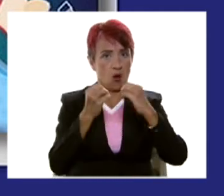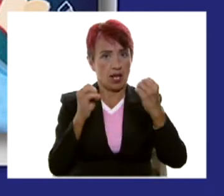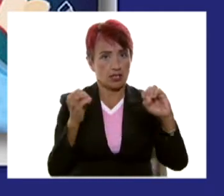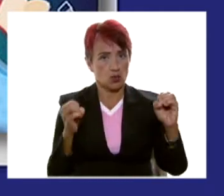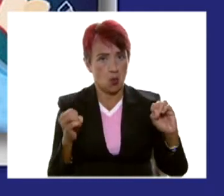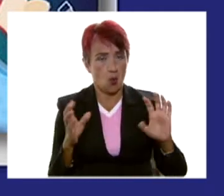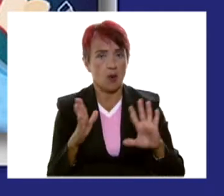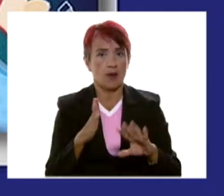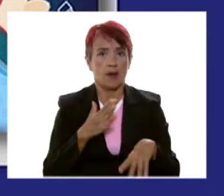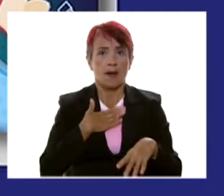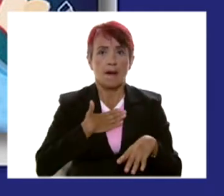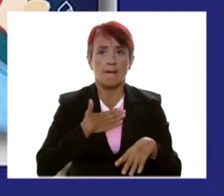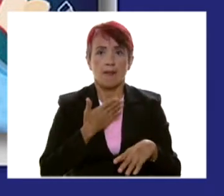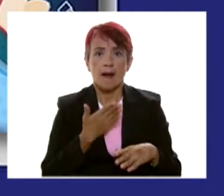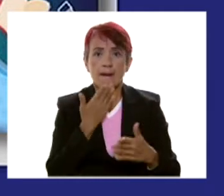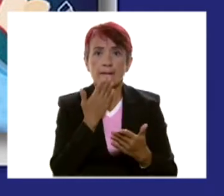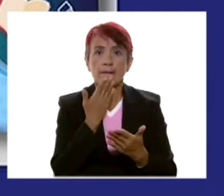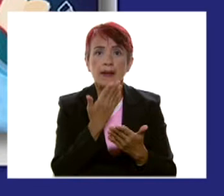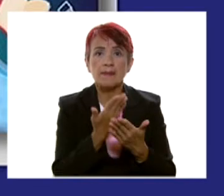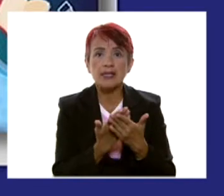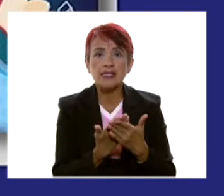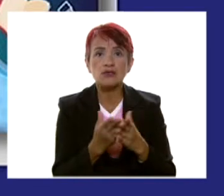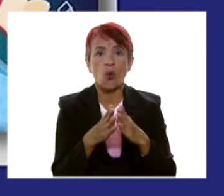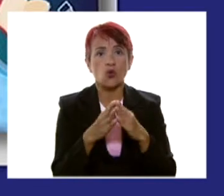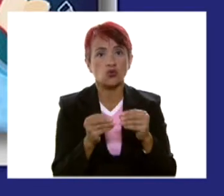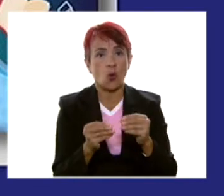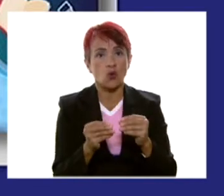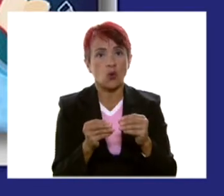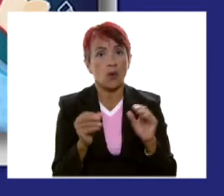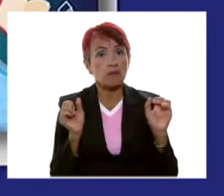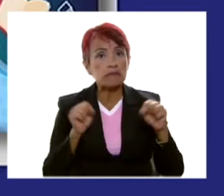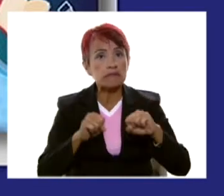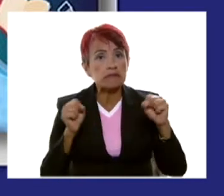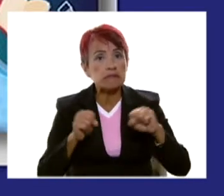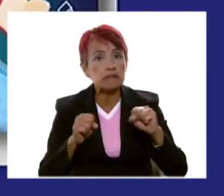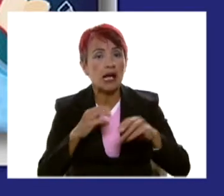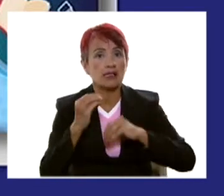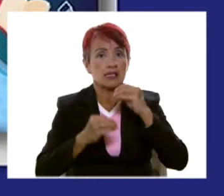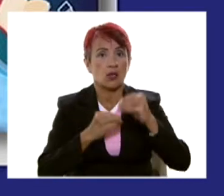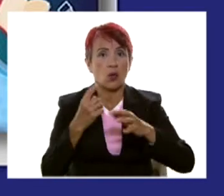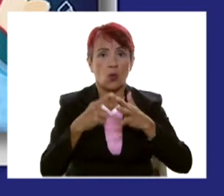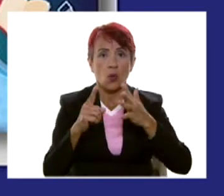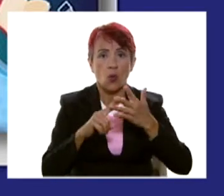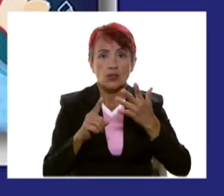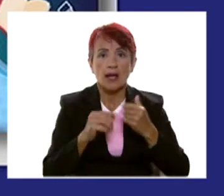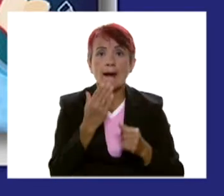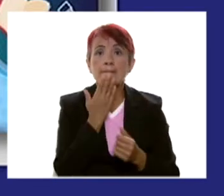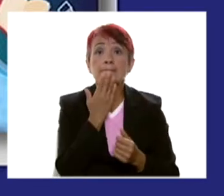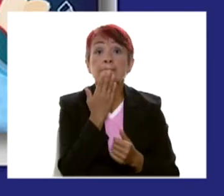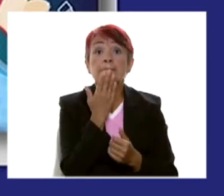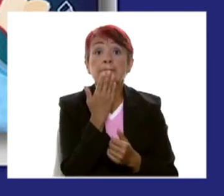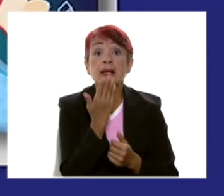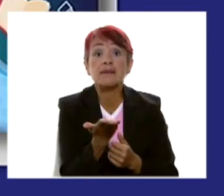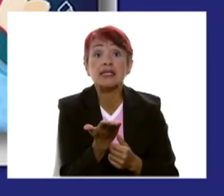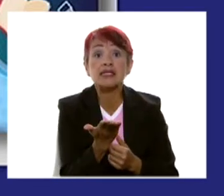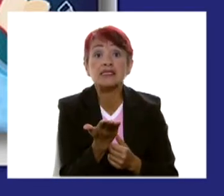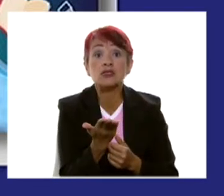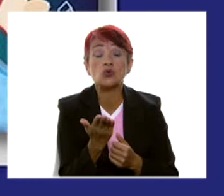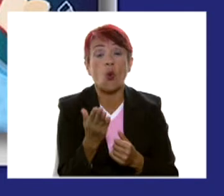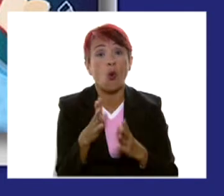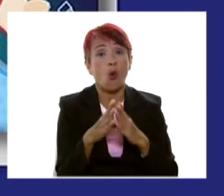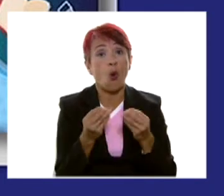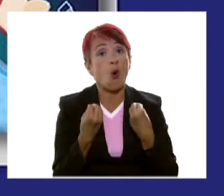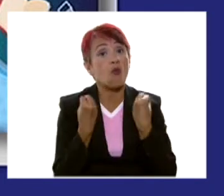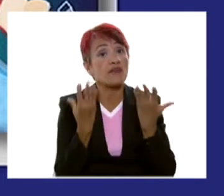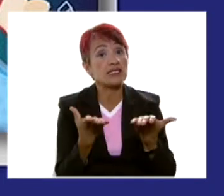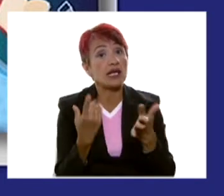permiso, posibilidad de sujeto, posibilidad de hacer cosas, de pedir, de dar permiso o de